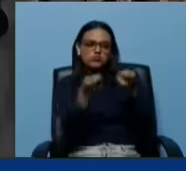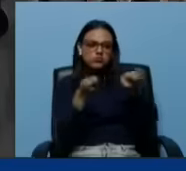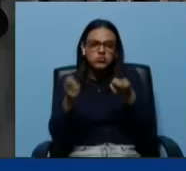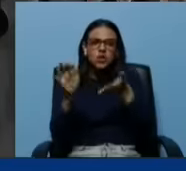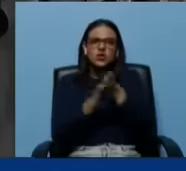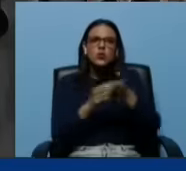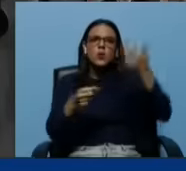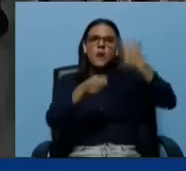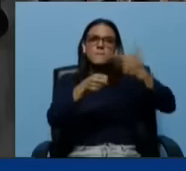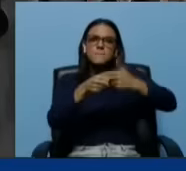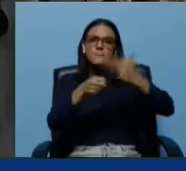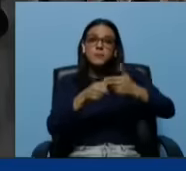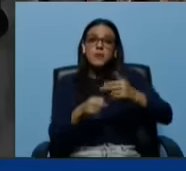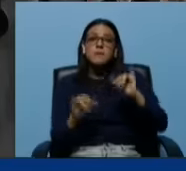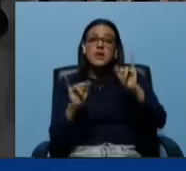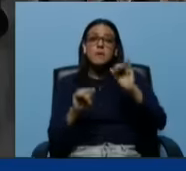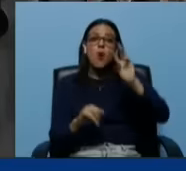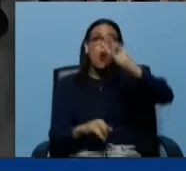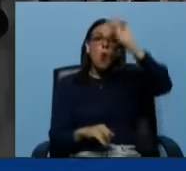de Guyana